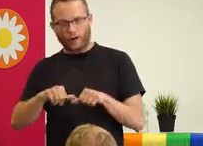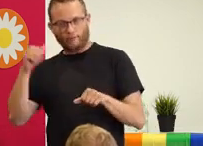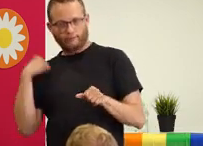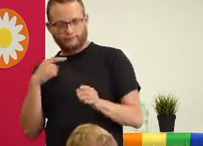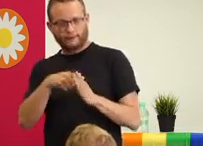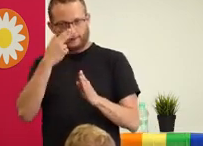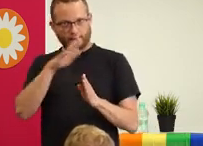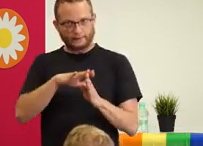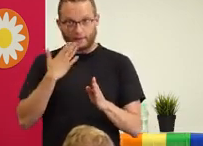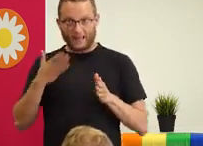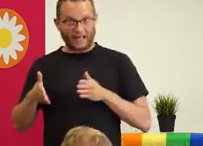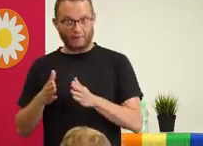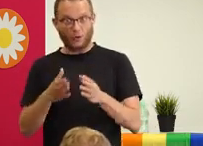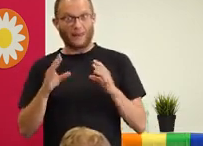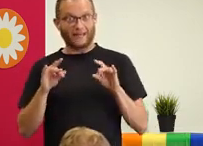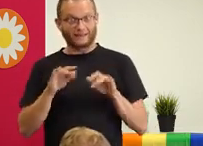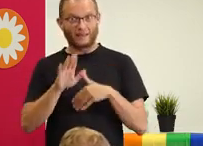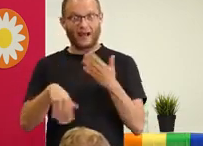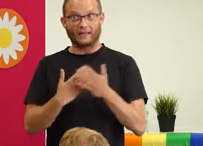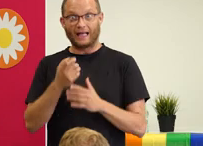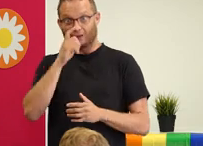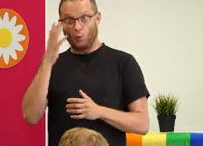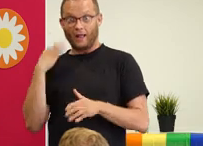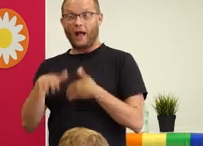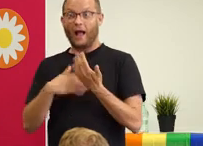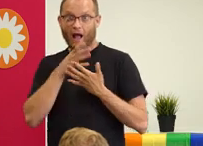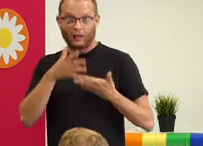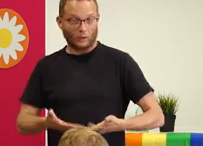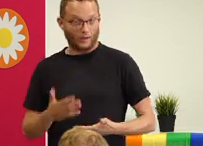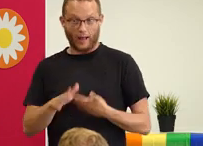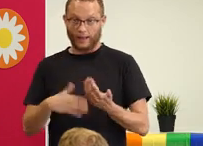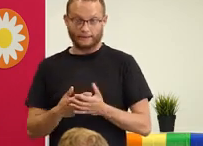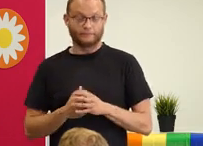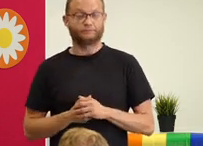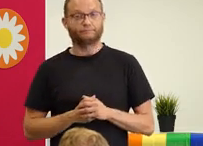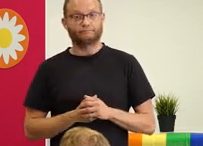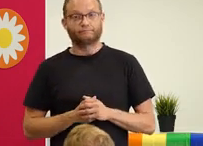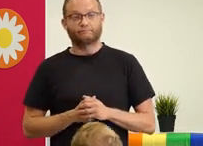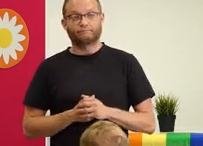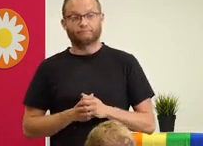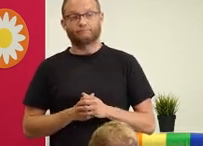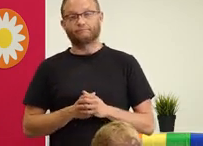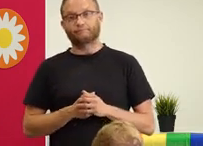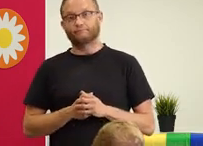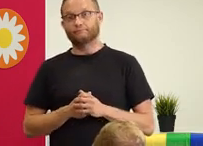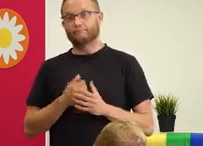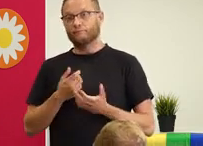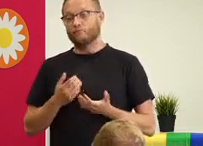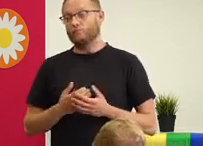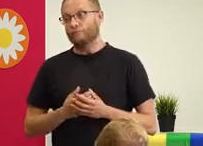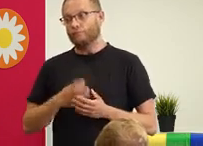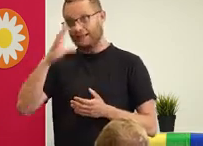Desde el camino de la seda, hablando desde la antigüedad hasta hoy en día. Dicho todo esto, creo